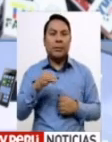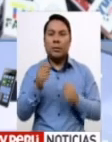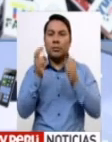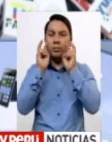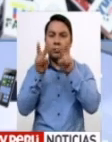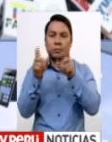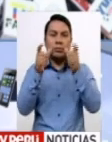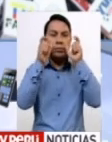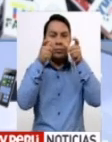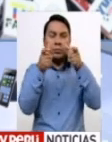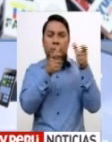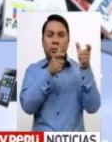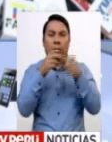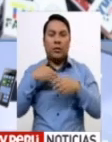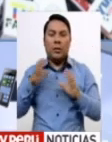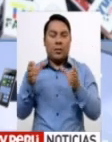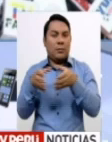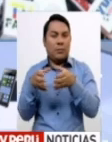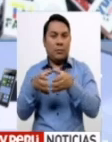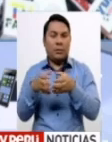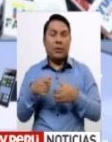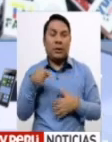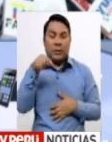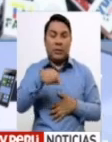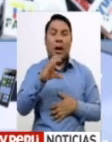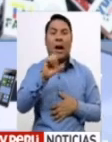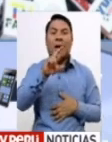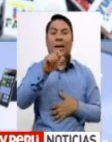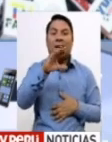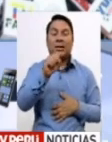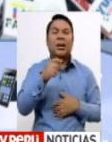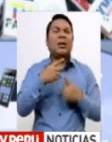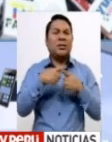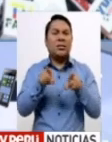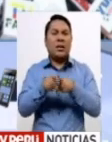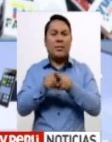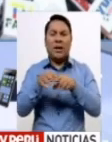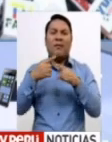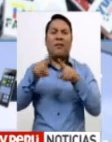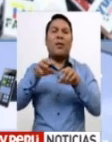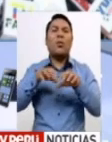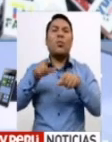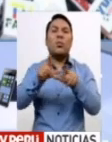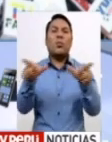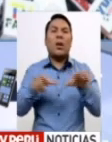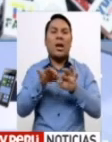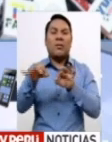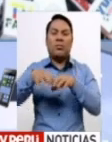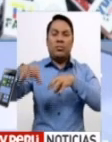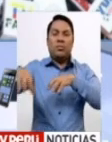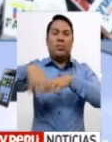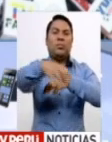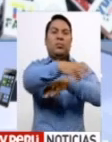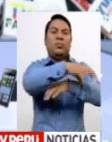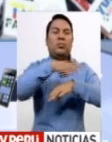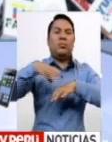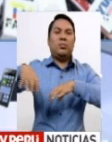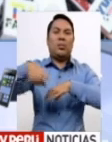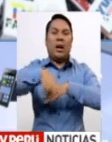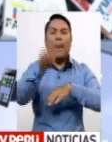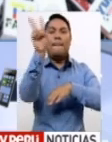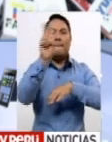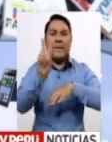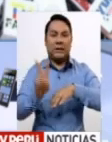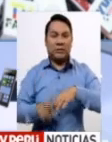nuestros compatriotas, no solamente en Caracas, sino en los diferentes, en los diferentes lugares, en las diferentes ciudades donde